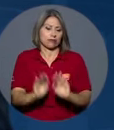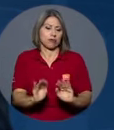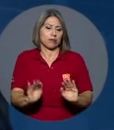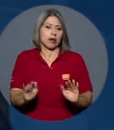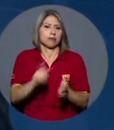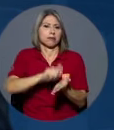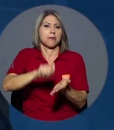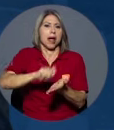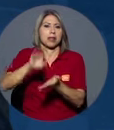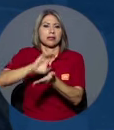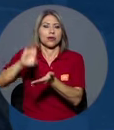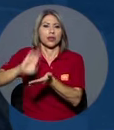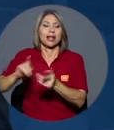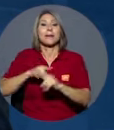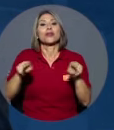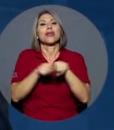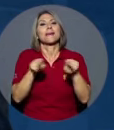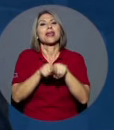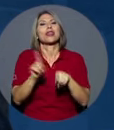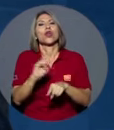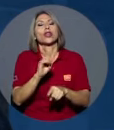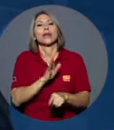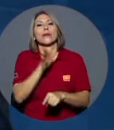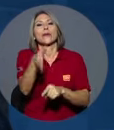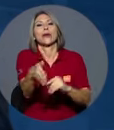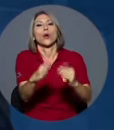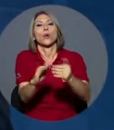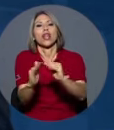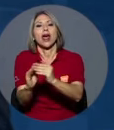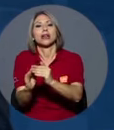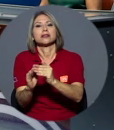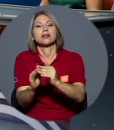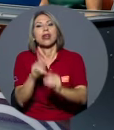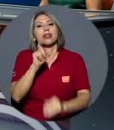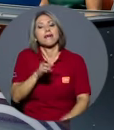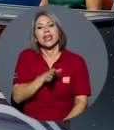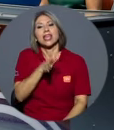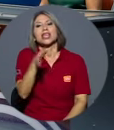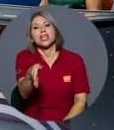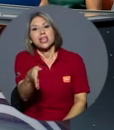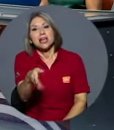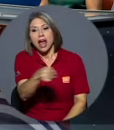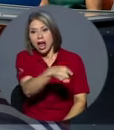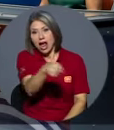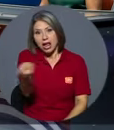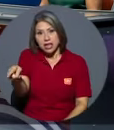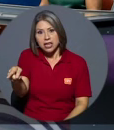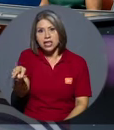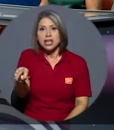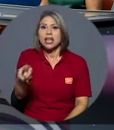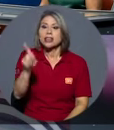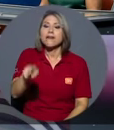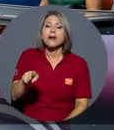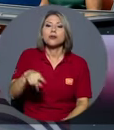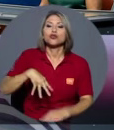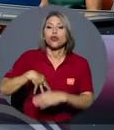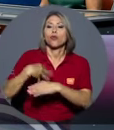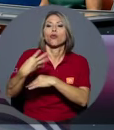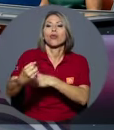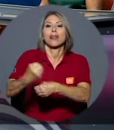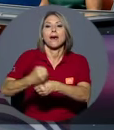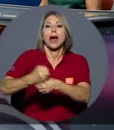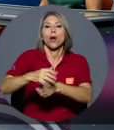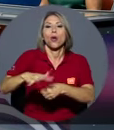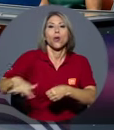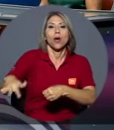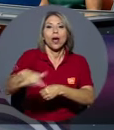secundaria, pero también a nivel de las comunidades. Tenemos que ir y ponernos un poquito en el trabajo de campo para